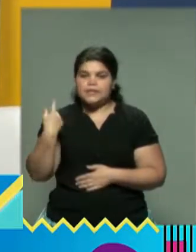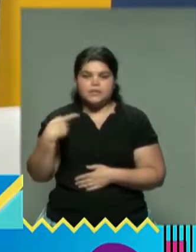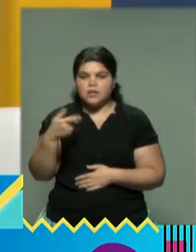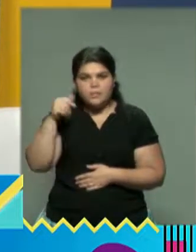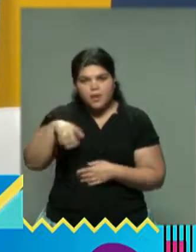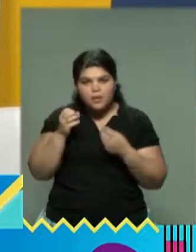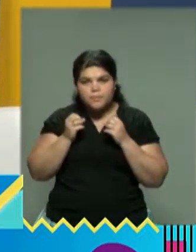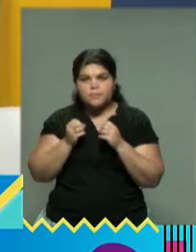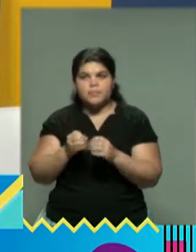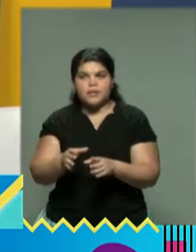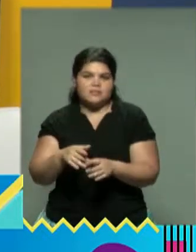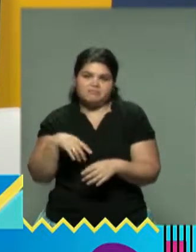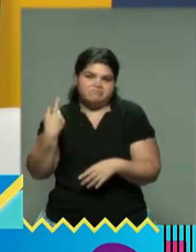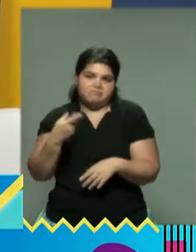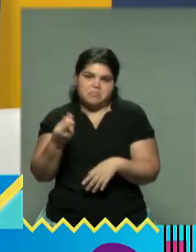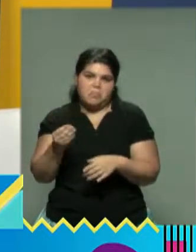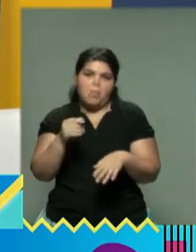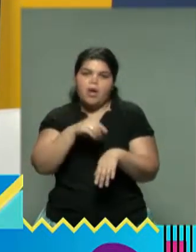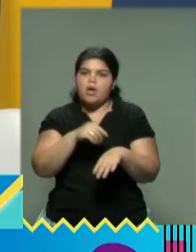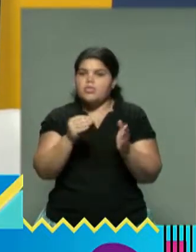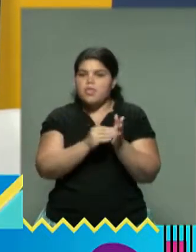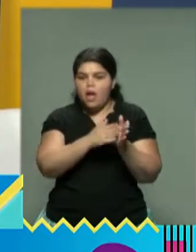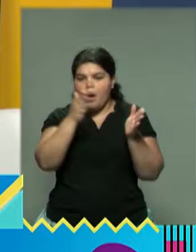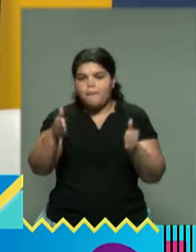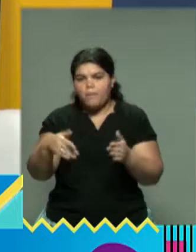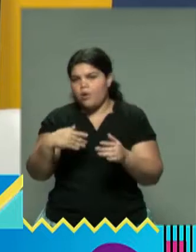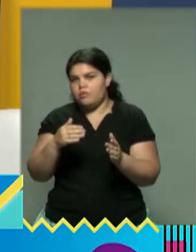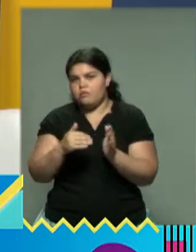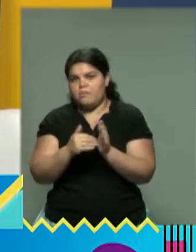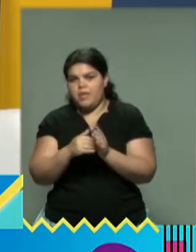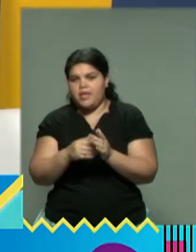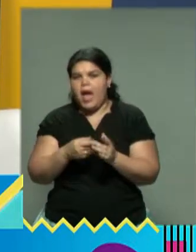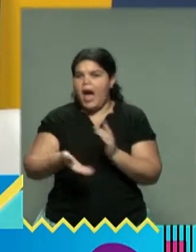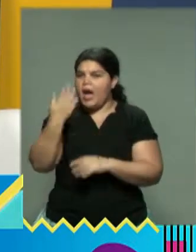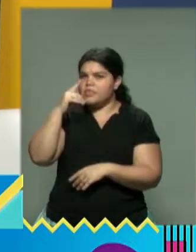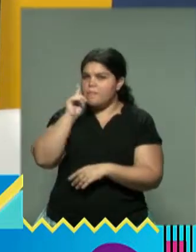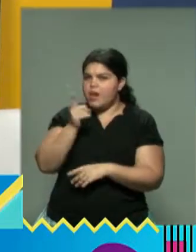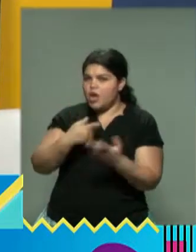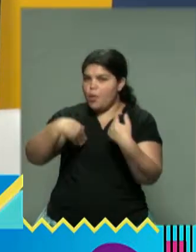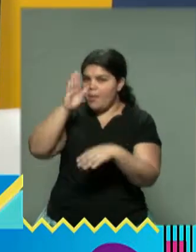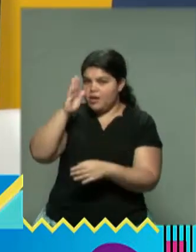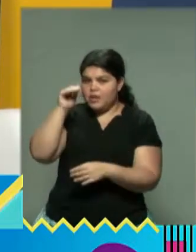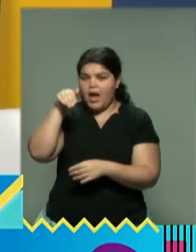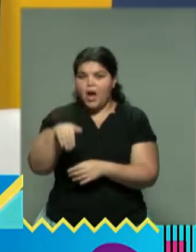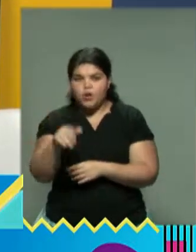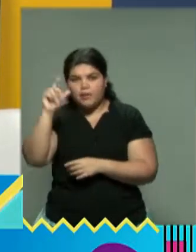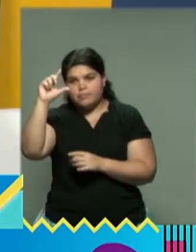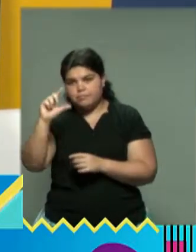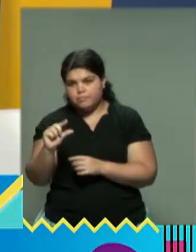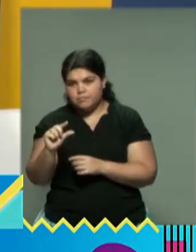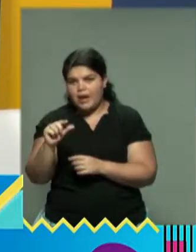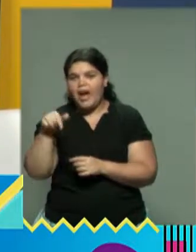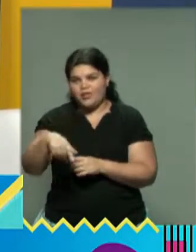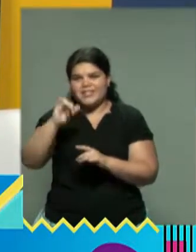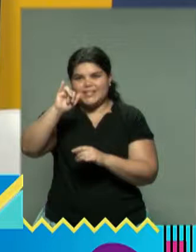todas las actividades pasa lo mismo, de que era un poquito más peligroso que hoy en día. Si bien hoy existe una cuestión